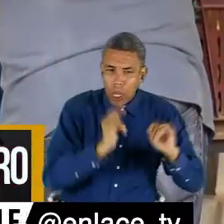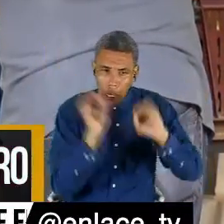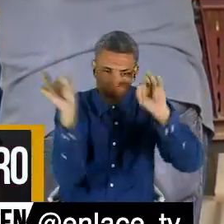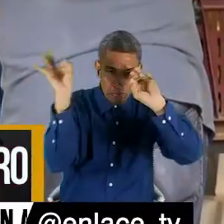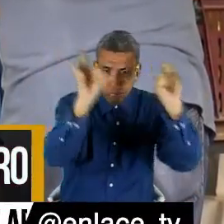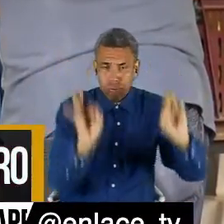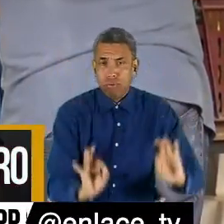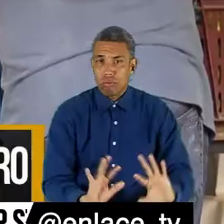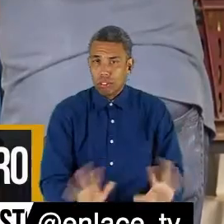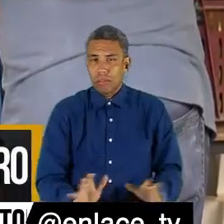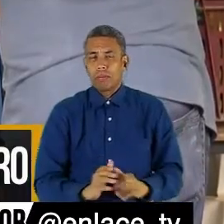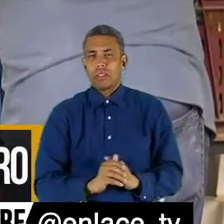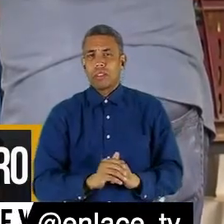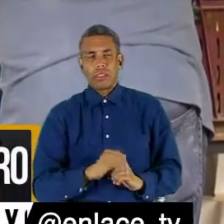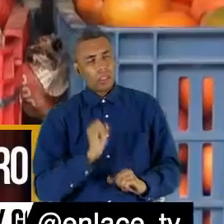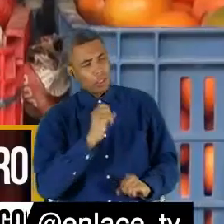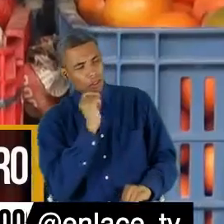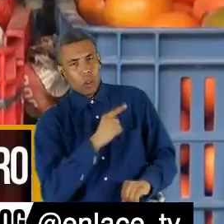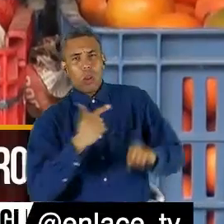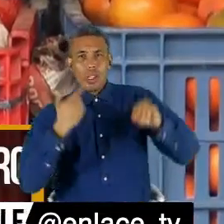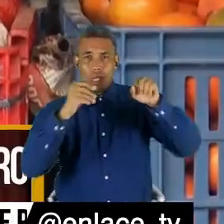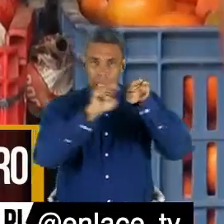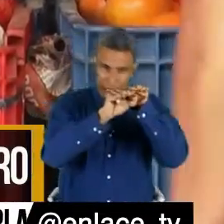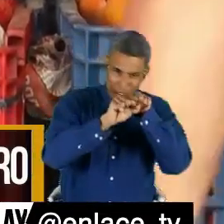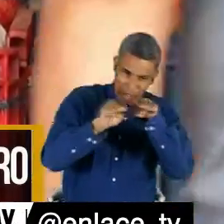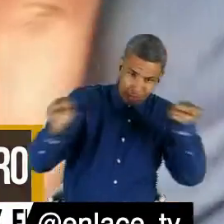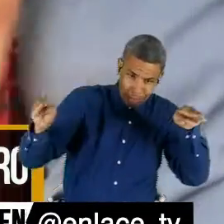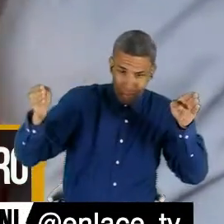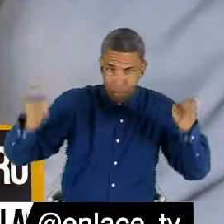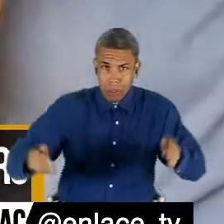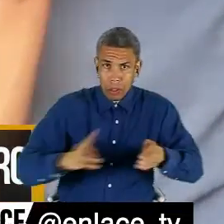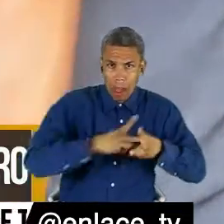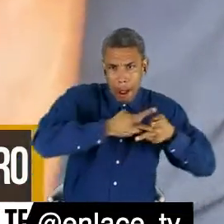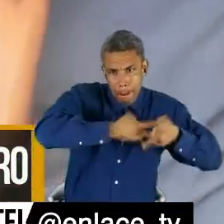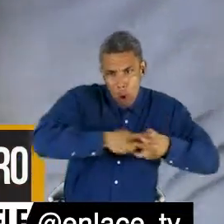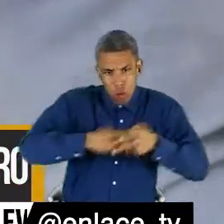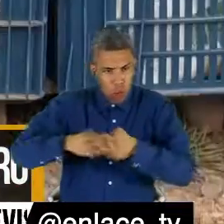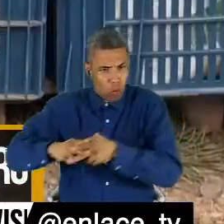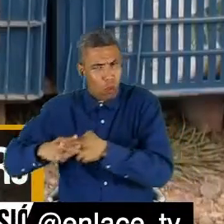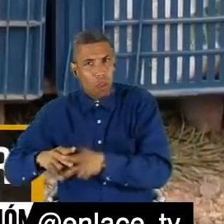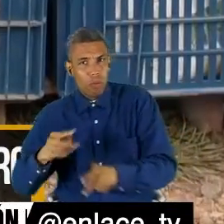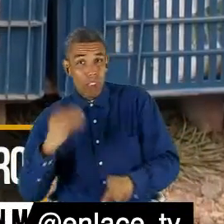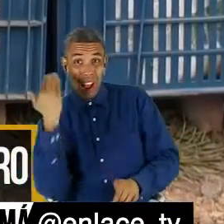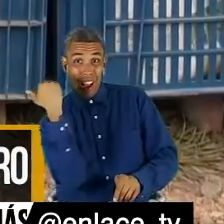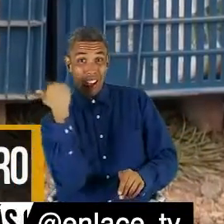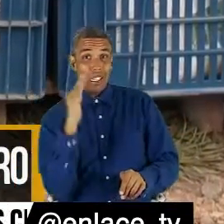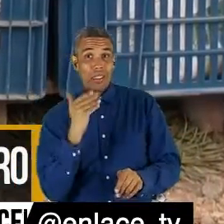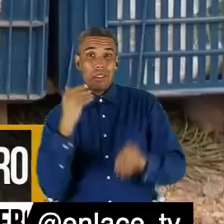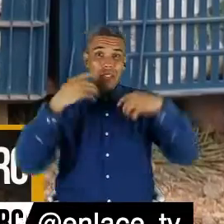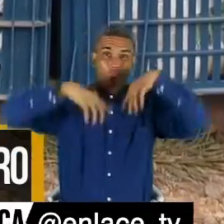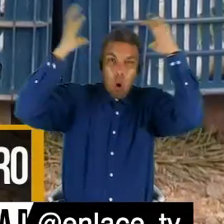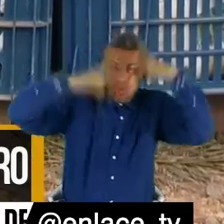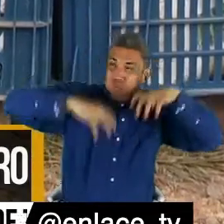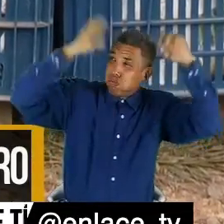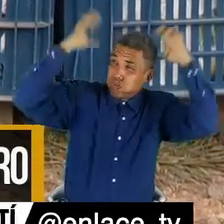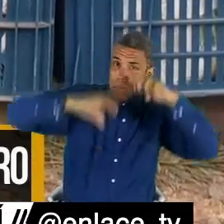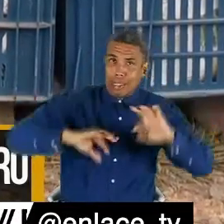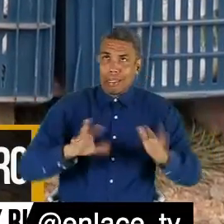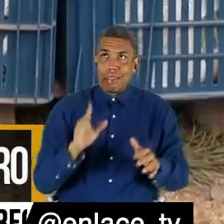al tema de las tarimas, pues ayer debido a la lluvia, a la tormenta que se ha registrado, se ha pues visto afectada. ¿Planean